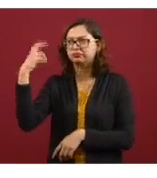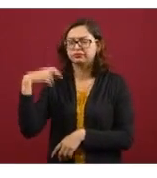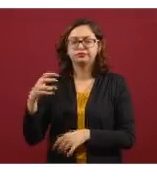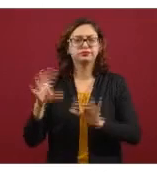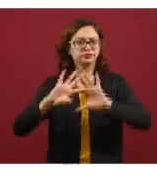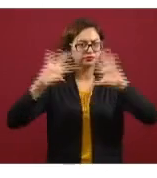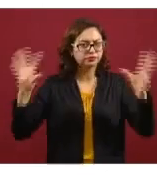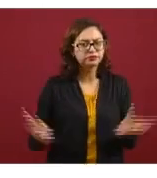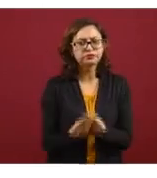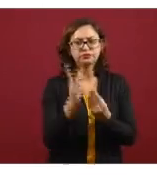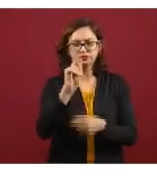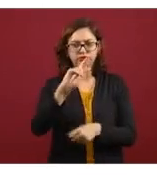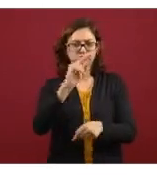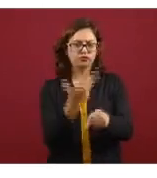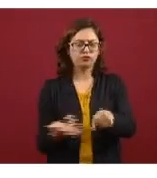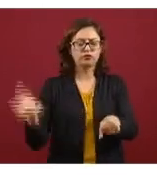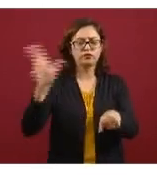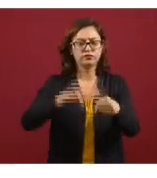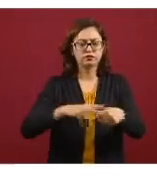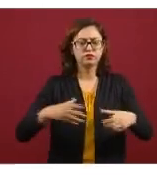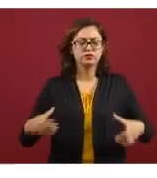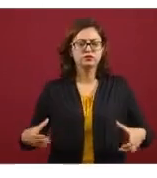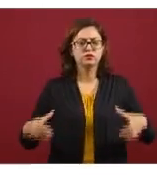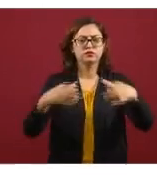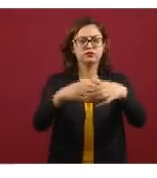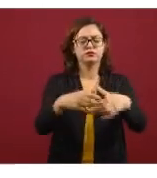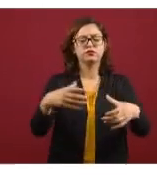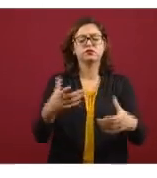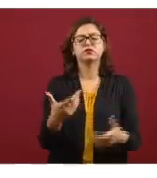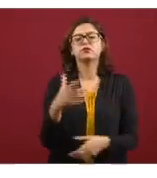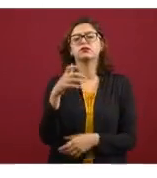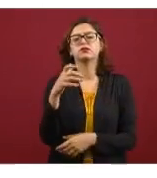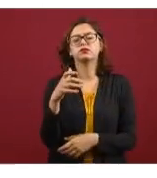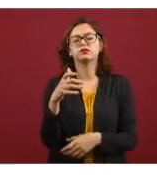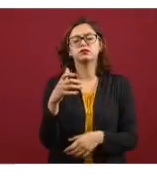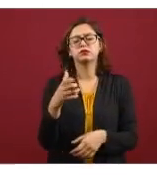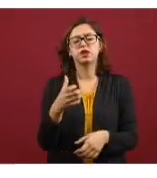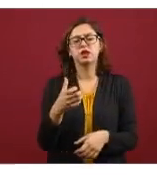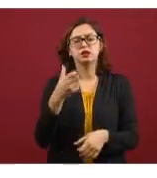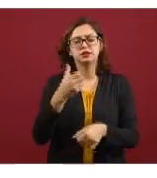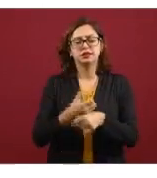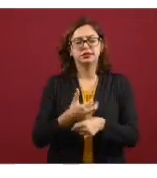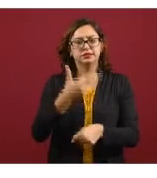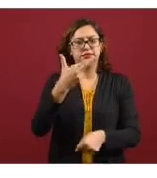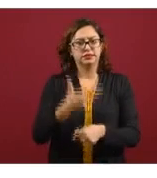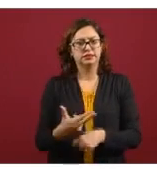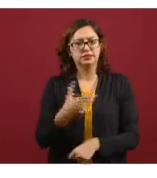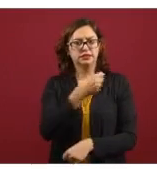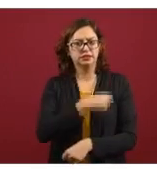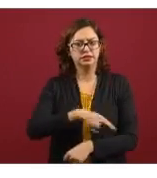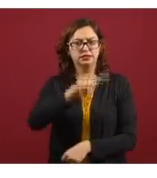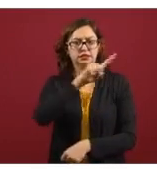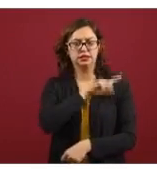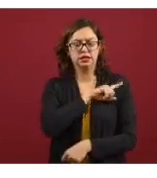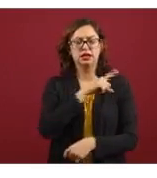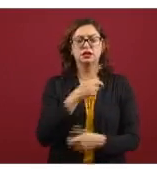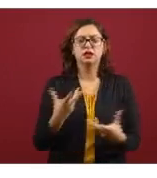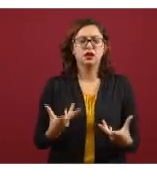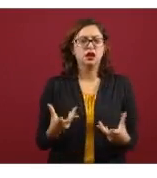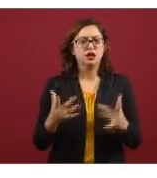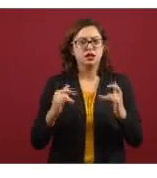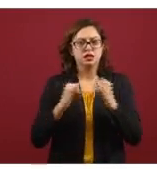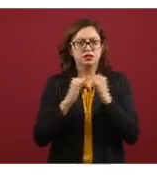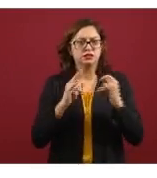todo el sector, encabezado por el secretario de Salud, Jorge Alcocer, con el resto de las instituciones, para hacer